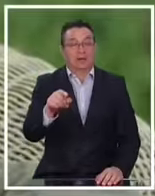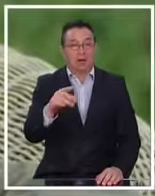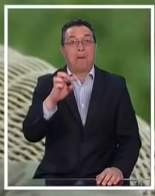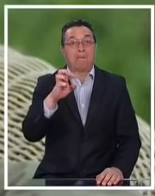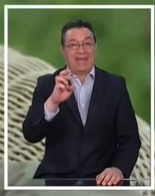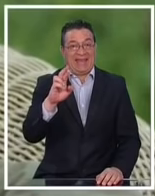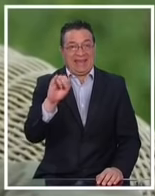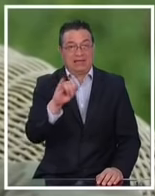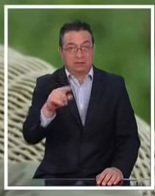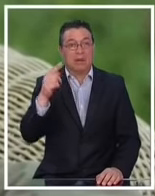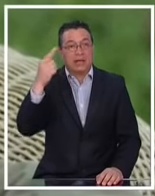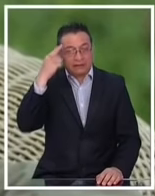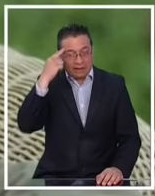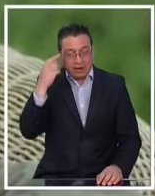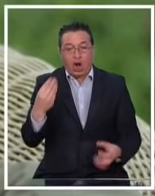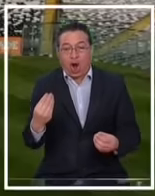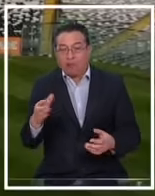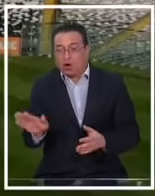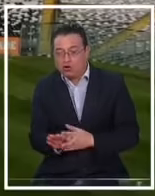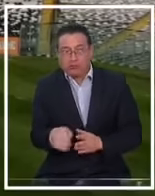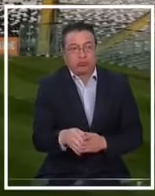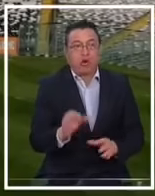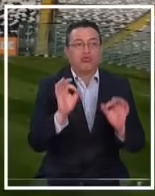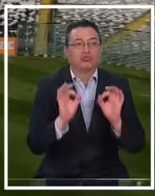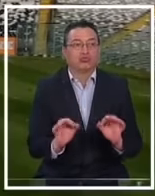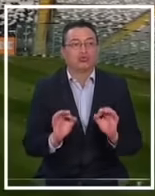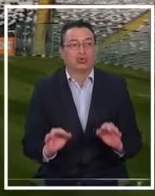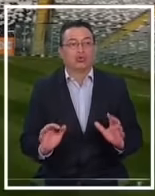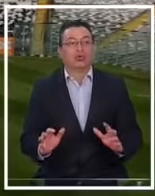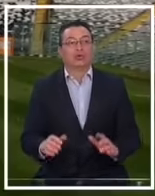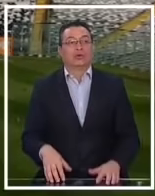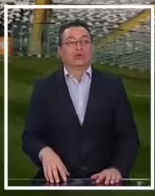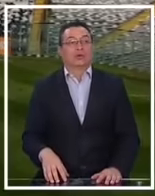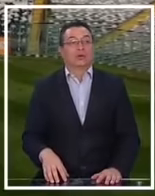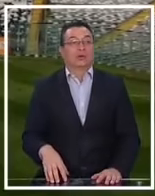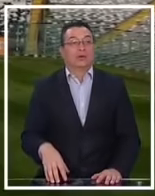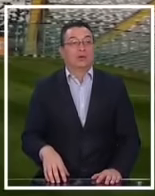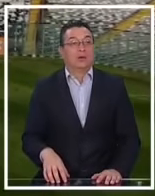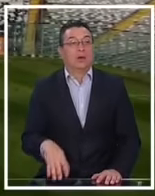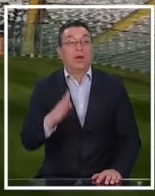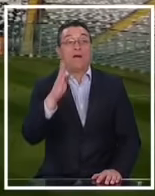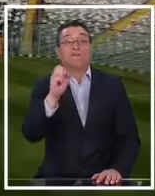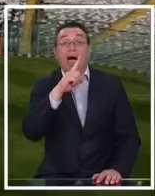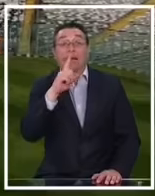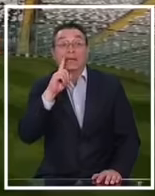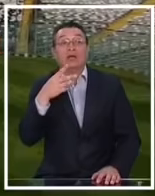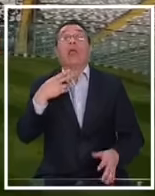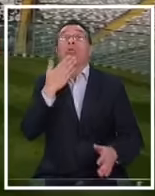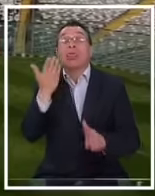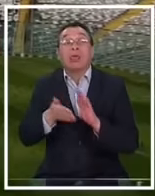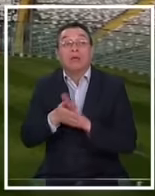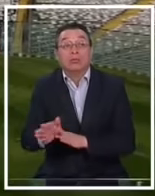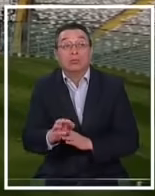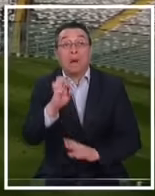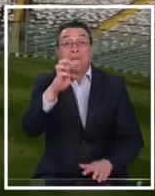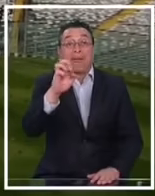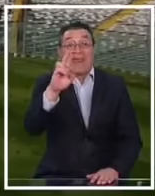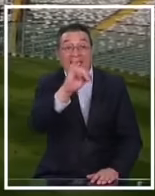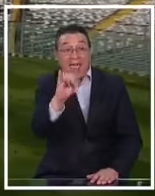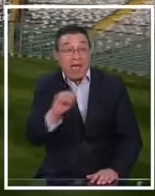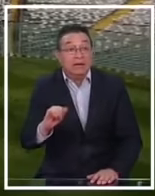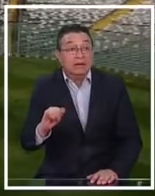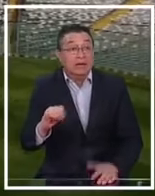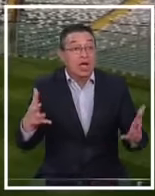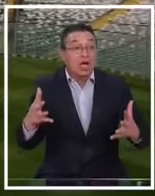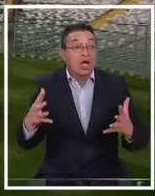supo cuándo, cómo y dónde. Me tengo que parar yo también, Martichotto. Se equivocó. ¡Ahí está Pérez!